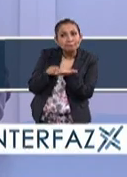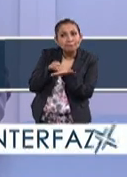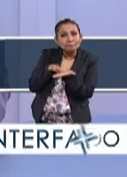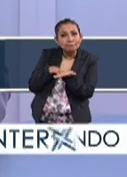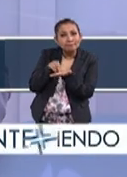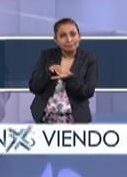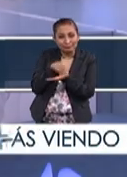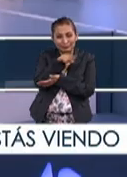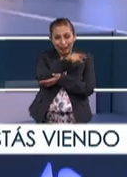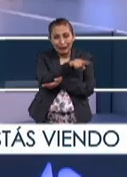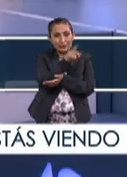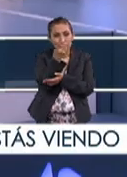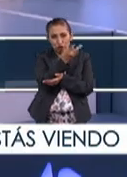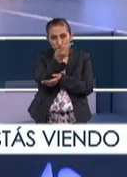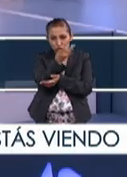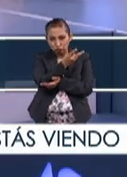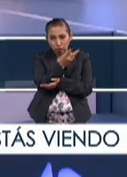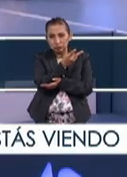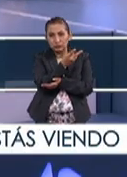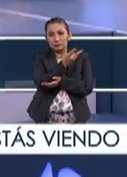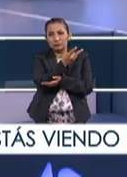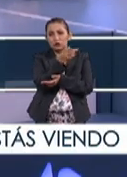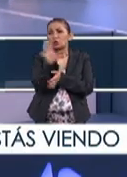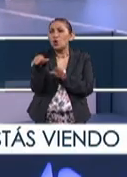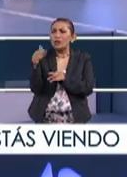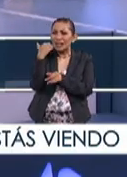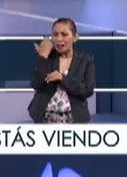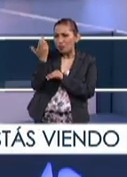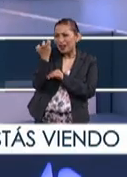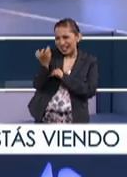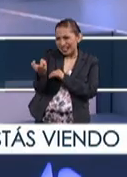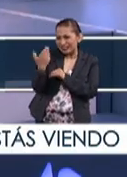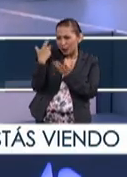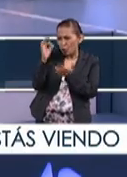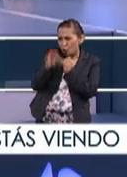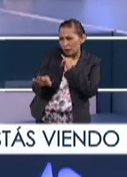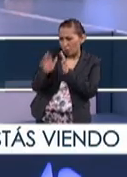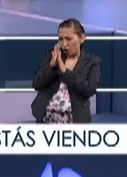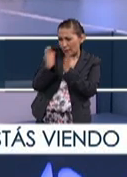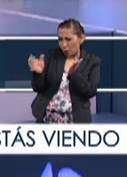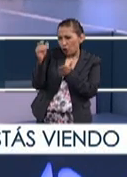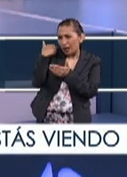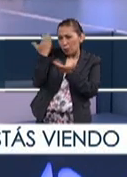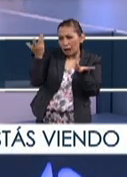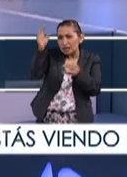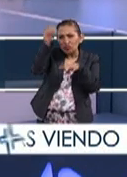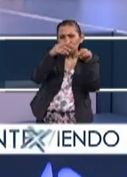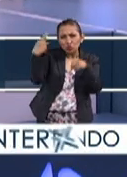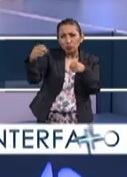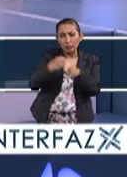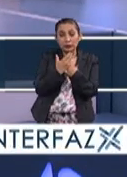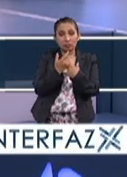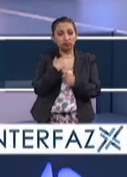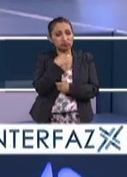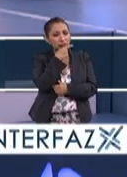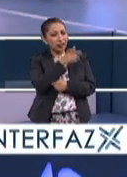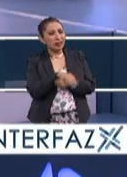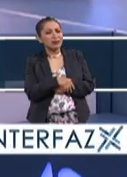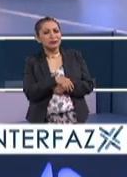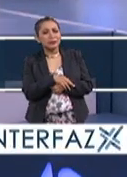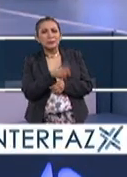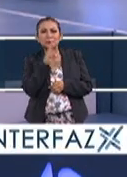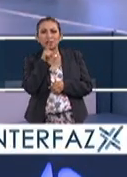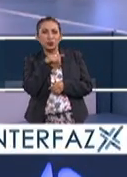bueno, me querían editar ese último libro, ¿no? Yo les dije que yo